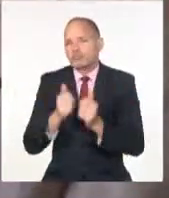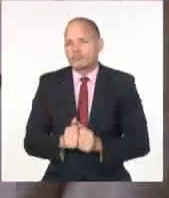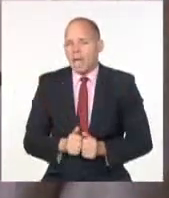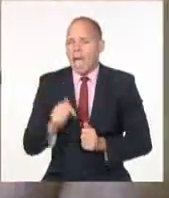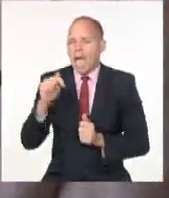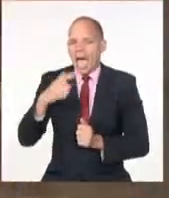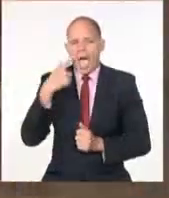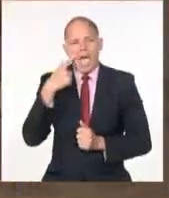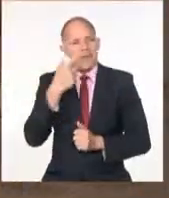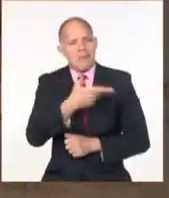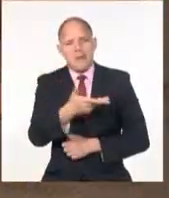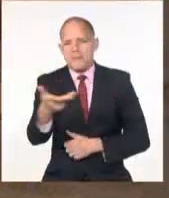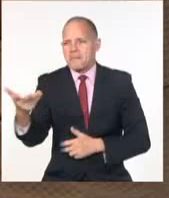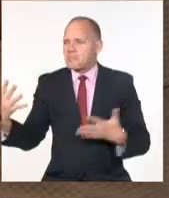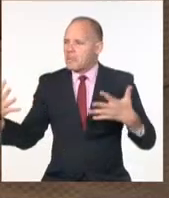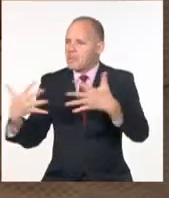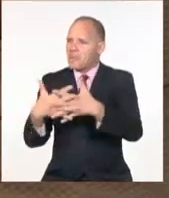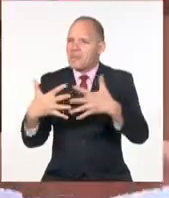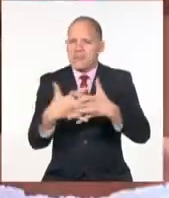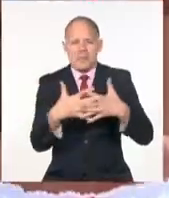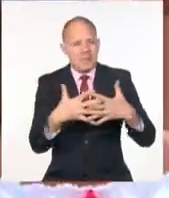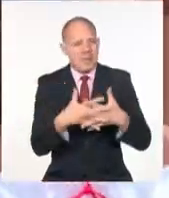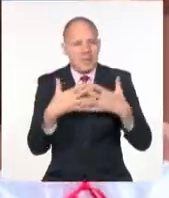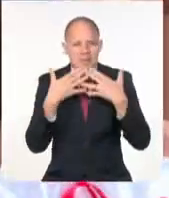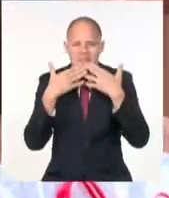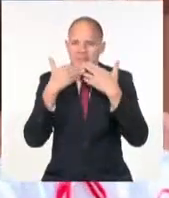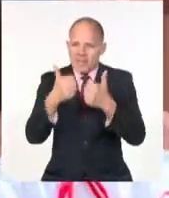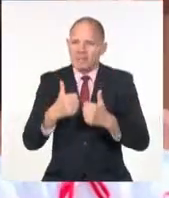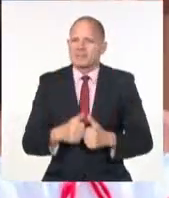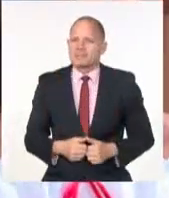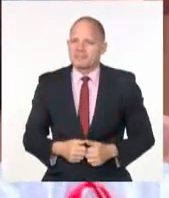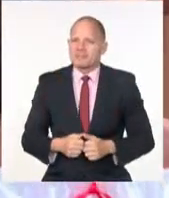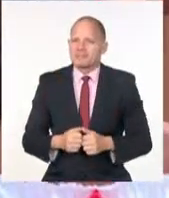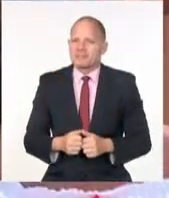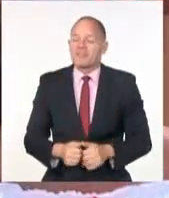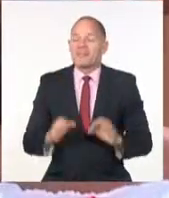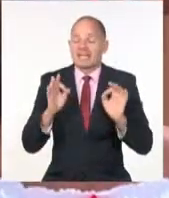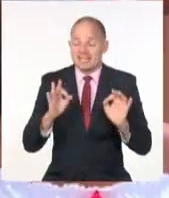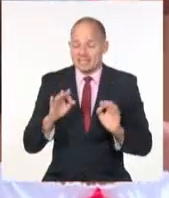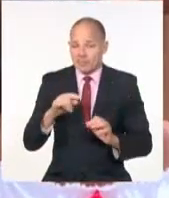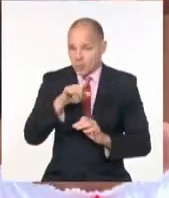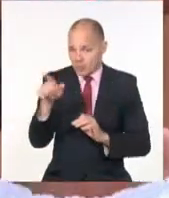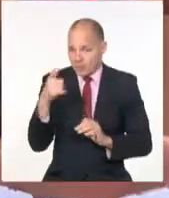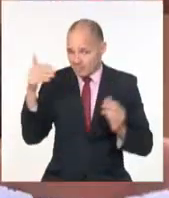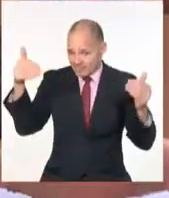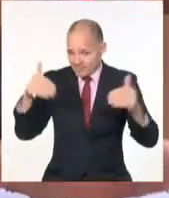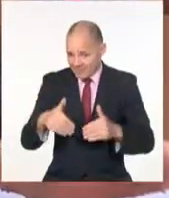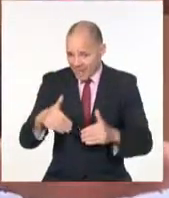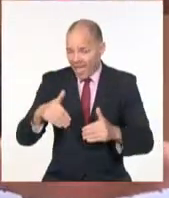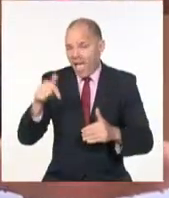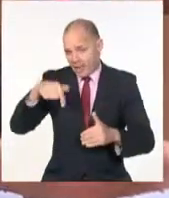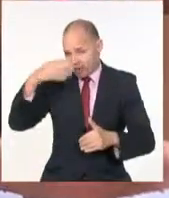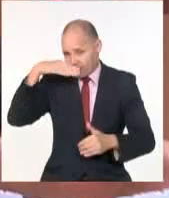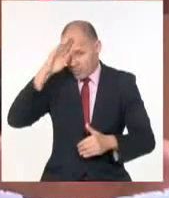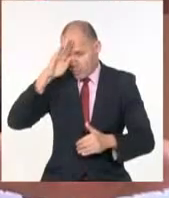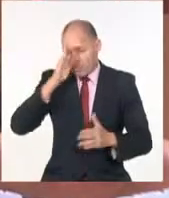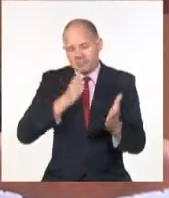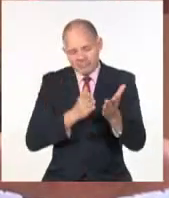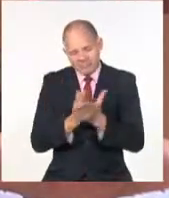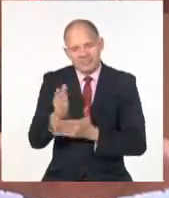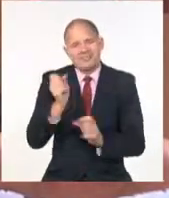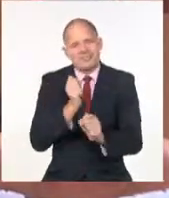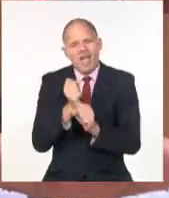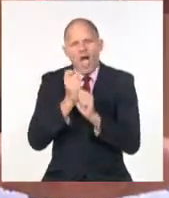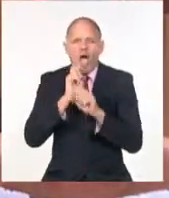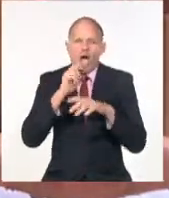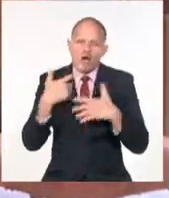que solamente con paz se puede construir. Y se han bienvenido nuevamente a Cuba para seguir trabajando, dando solución a los